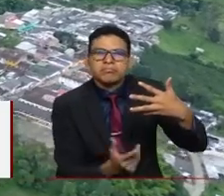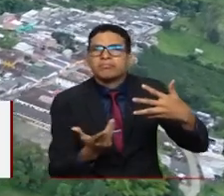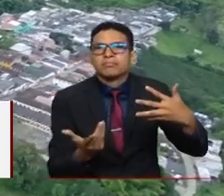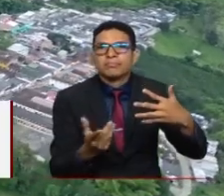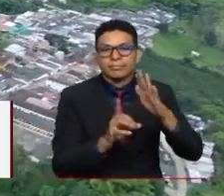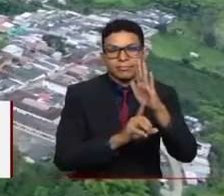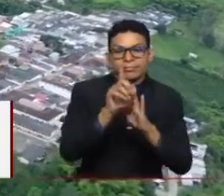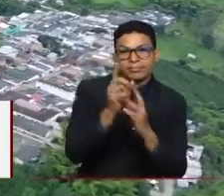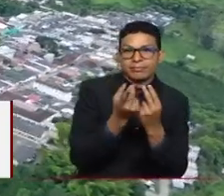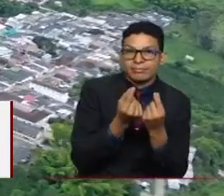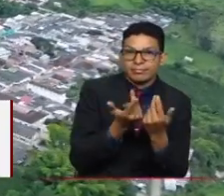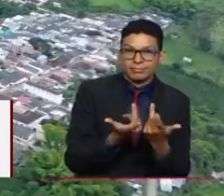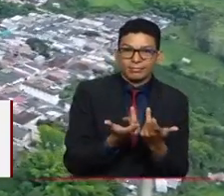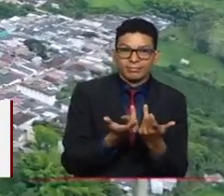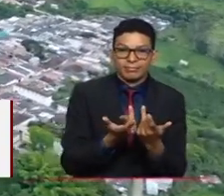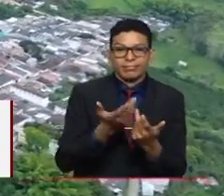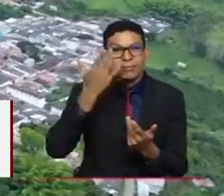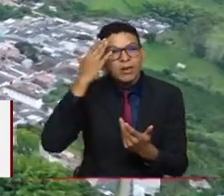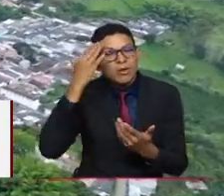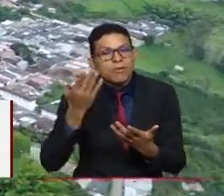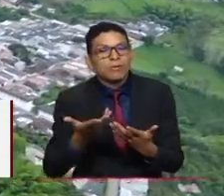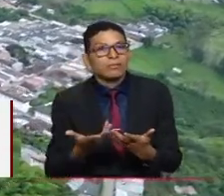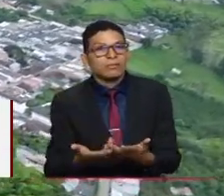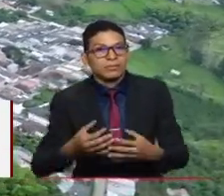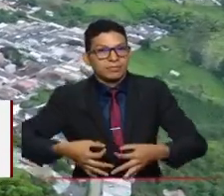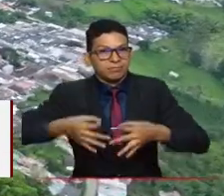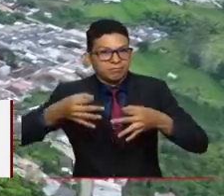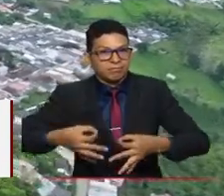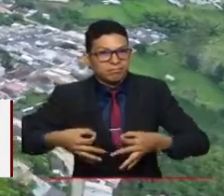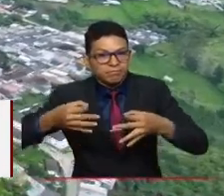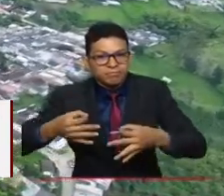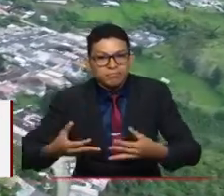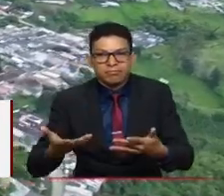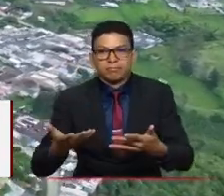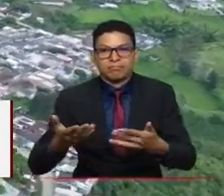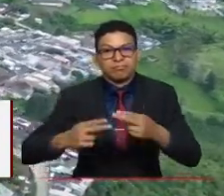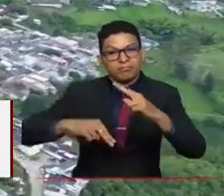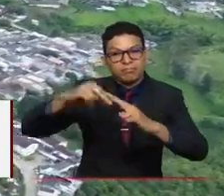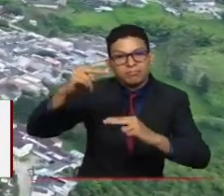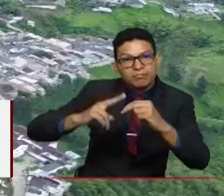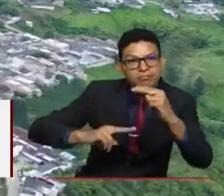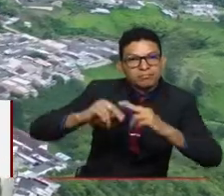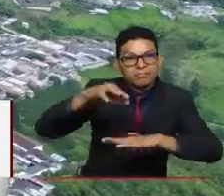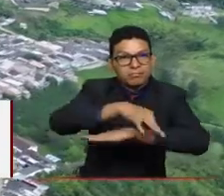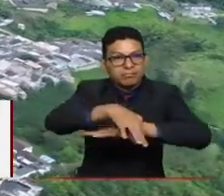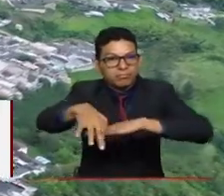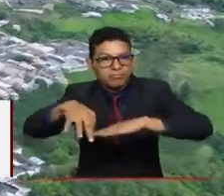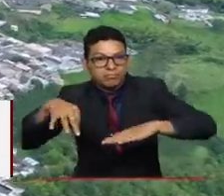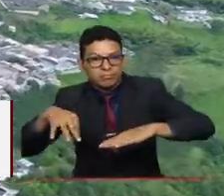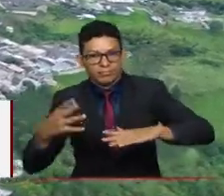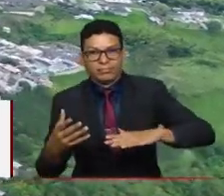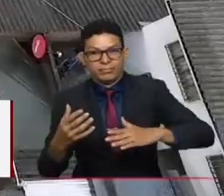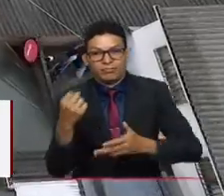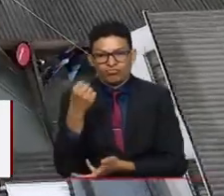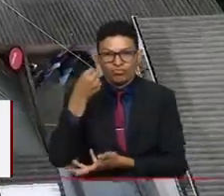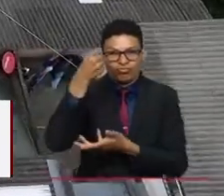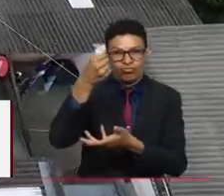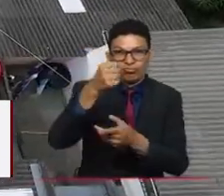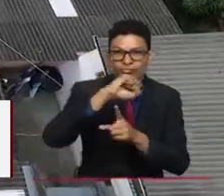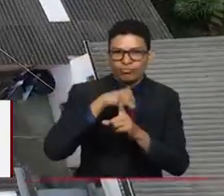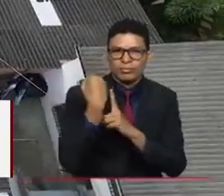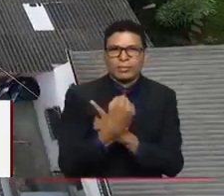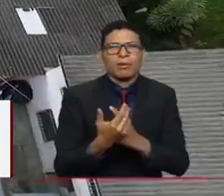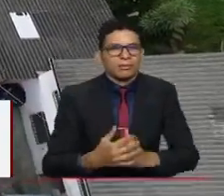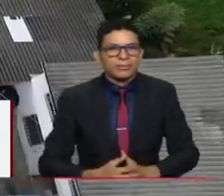económico cómo está el manejo de la seguridad la infraestructura la inversión social allí en este municipio Pues la